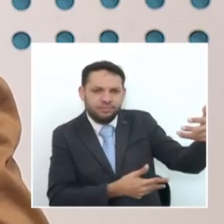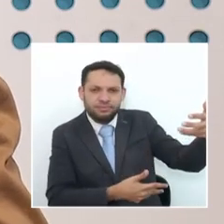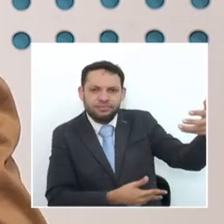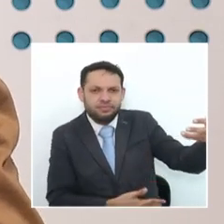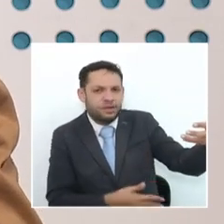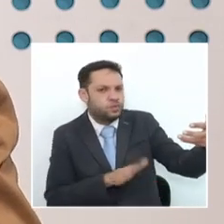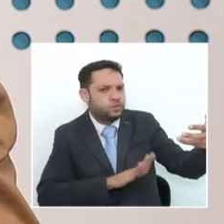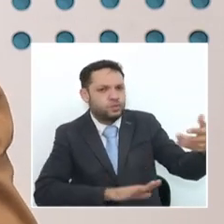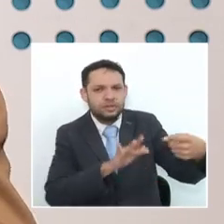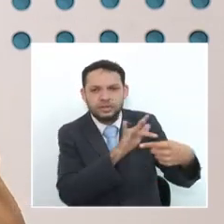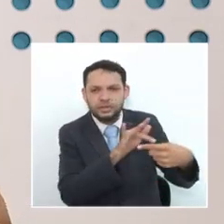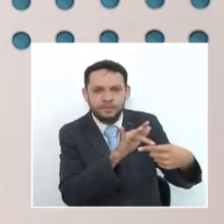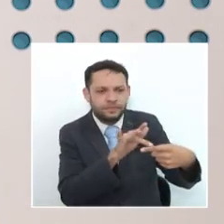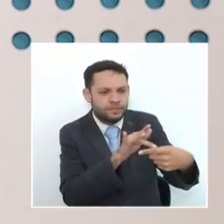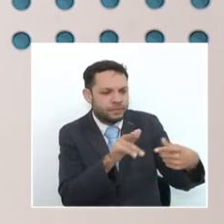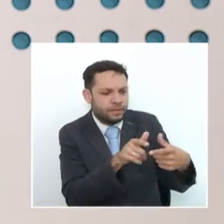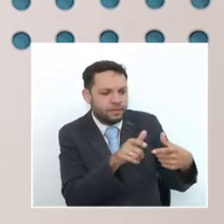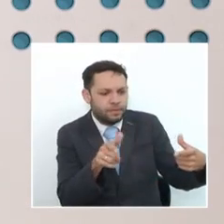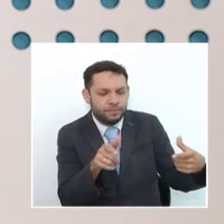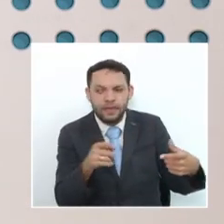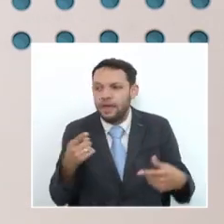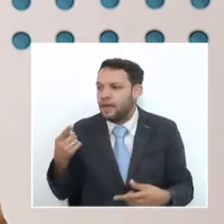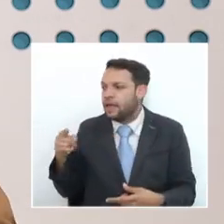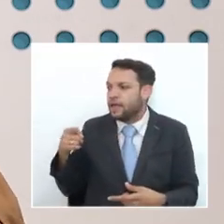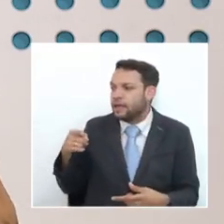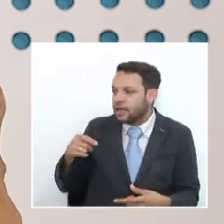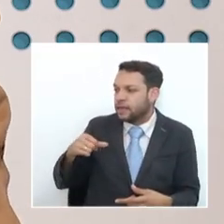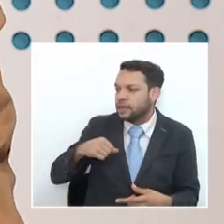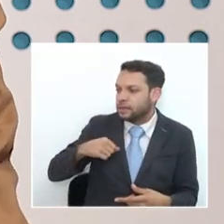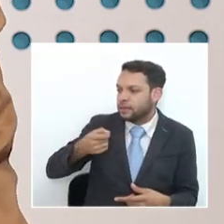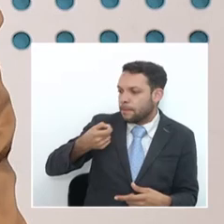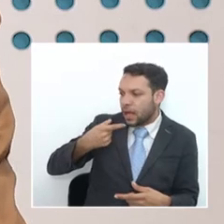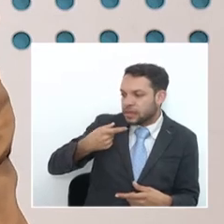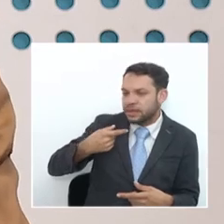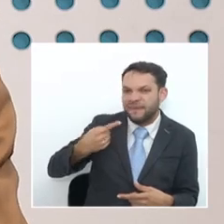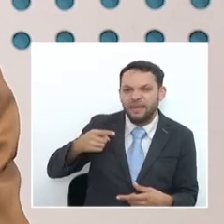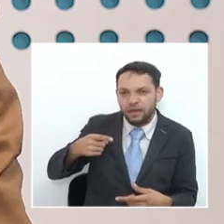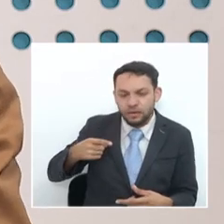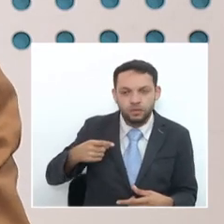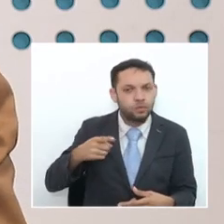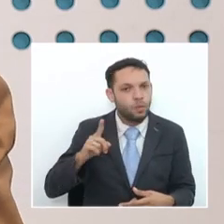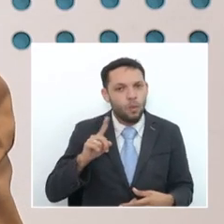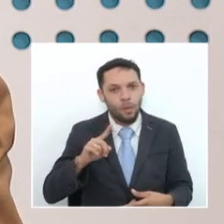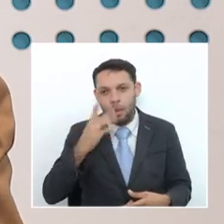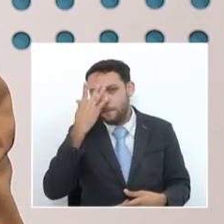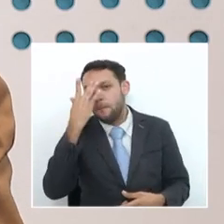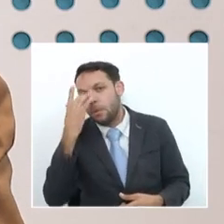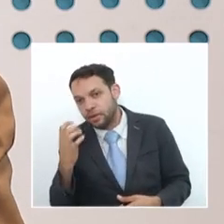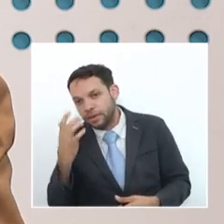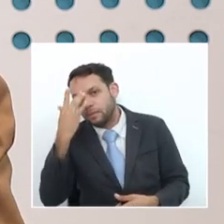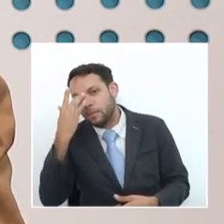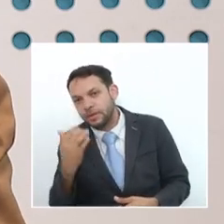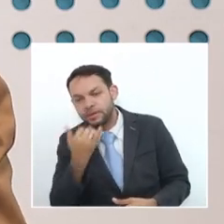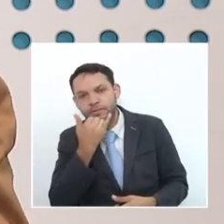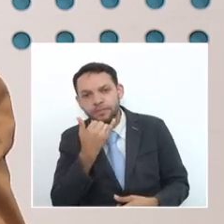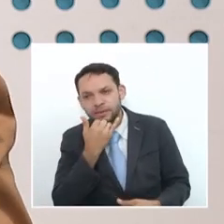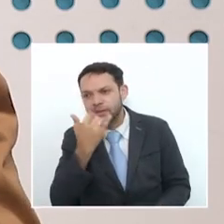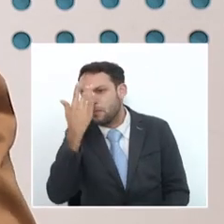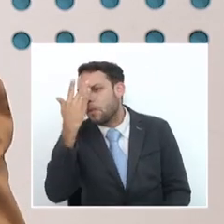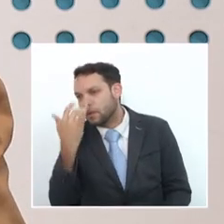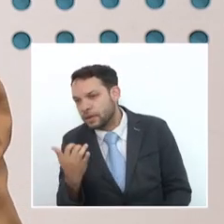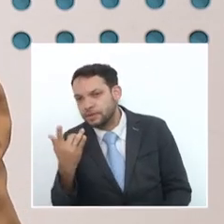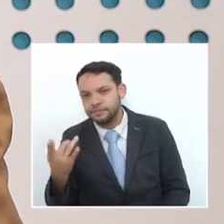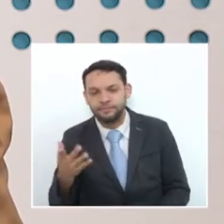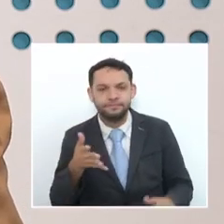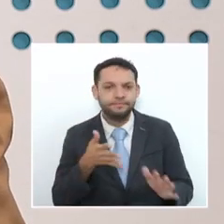práctica médica no es qué me tomo para, sino por qué lo tengo en tales condiciones. Y eso